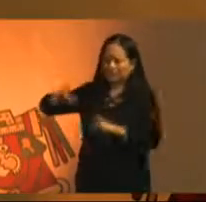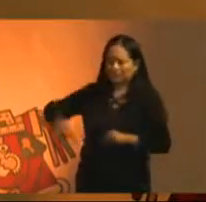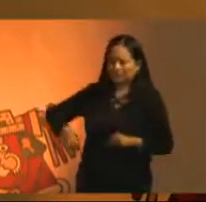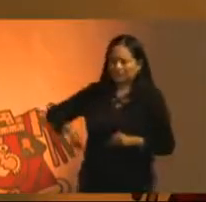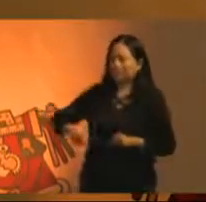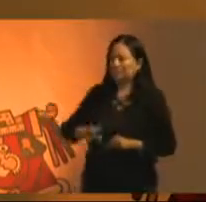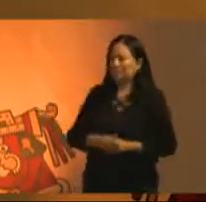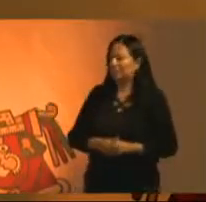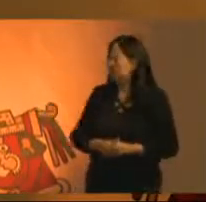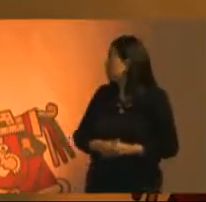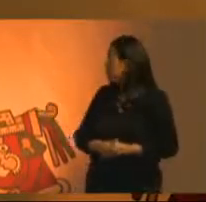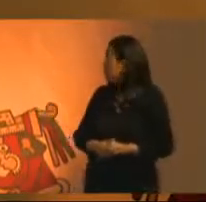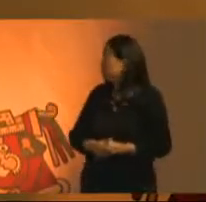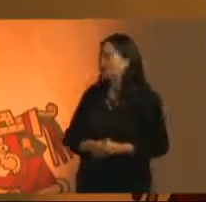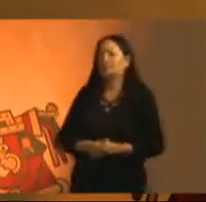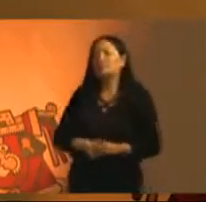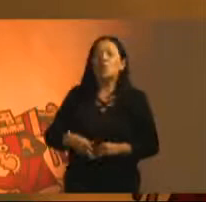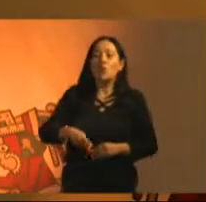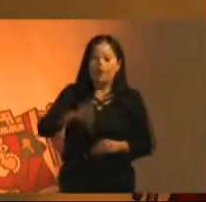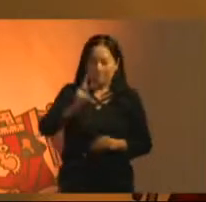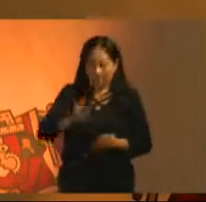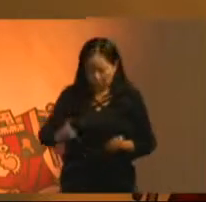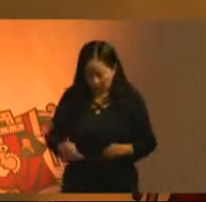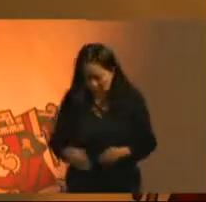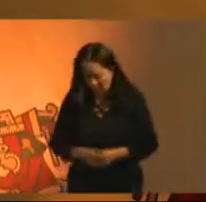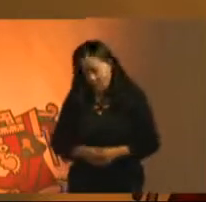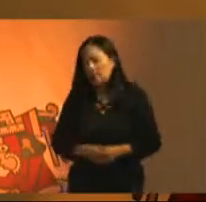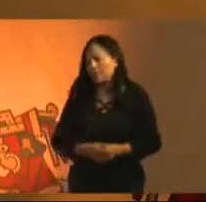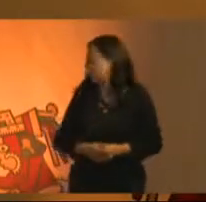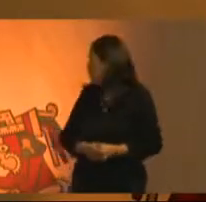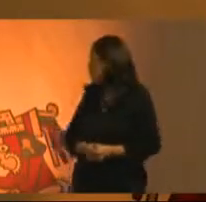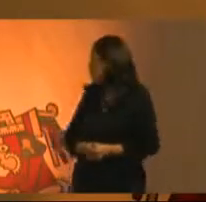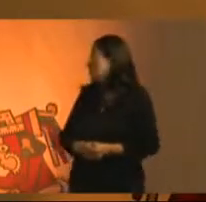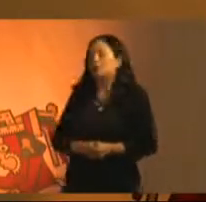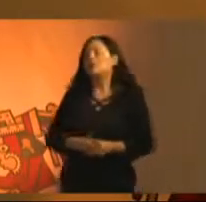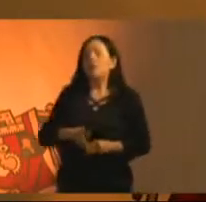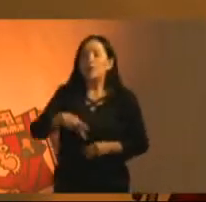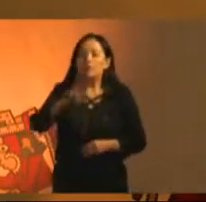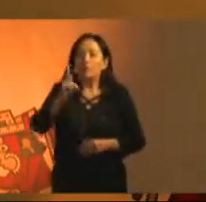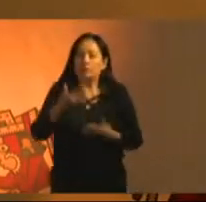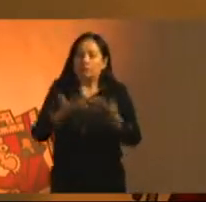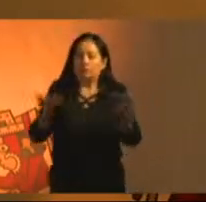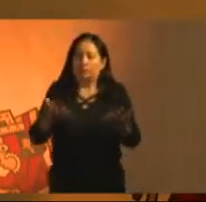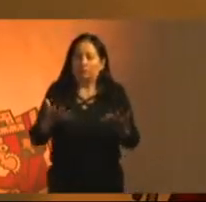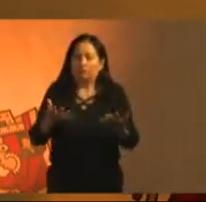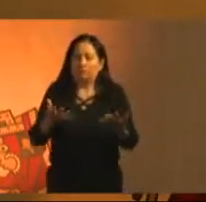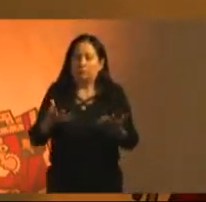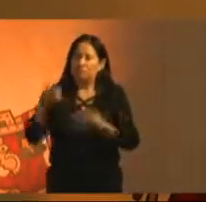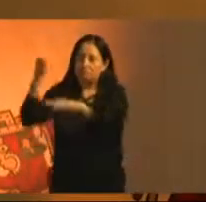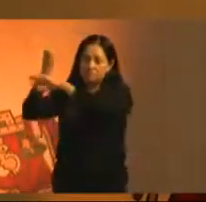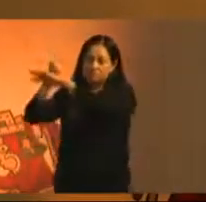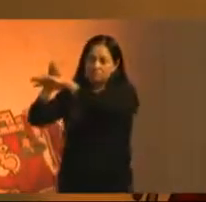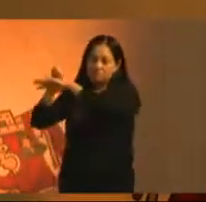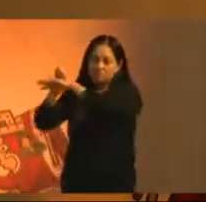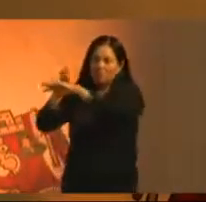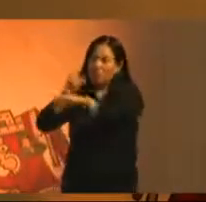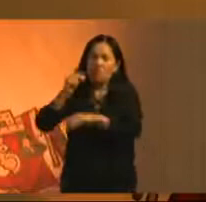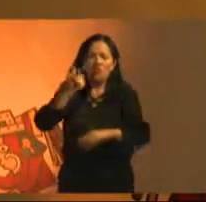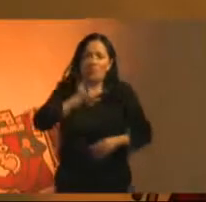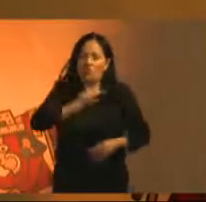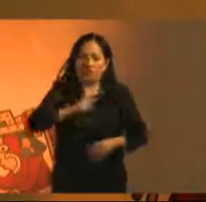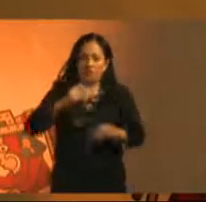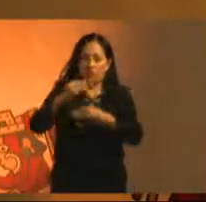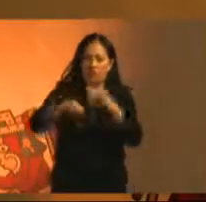para lo que a la policía estadounidense le preocupaba pues esas diferencias nos no tenían mayor importancia no lo que no querían era ver a los trabajadores